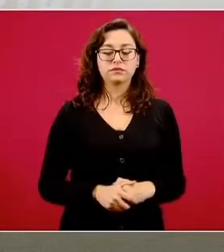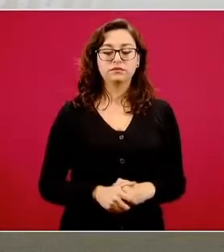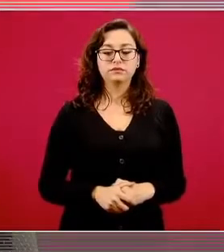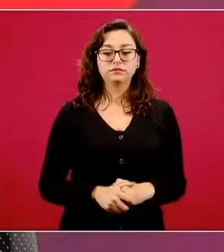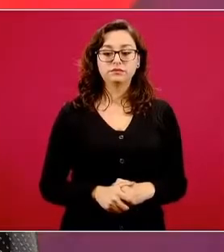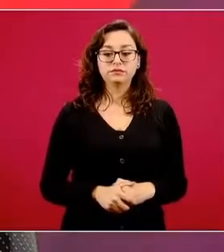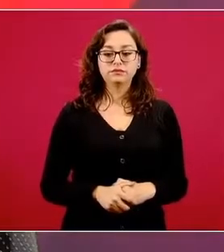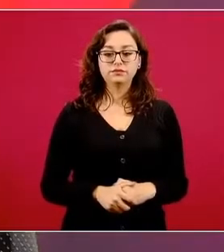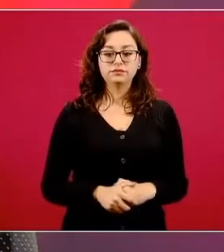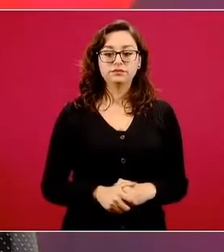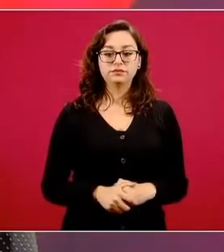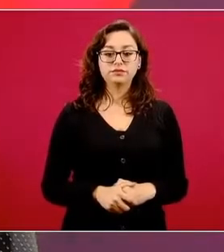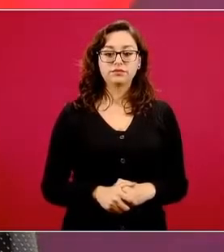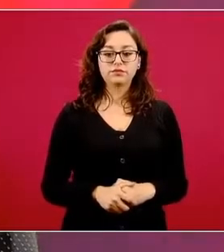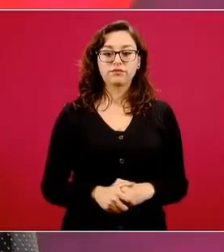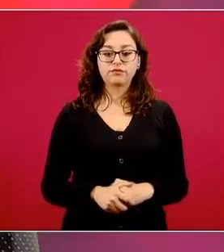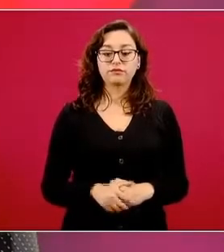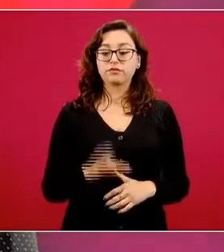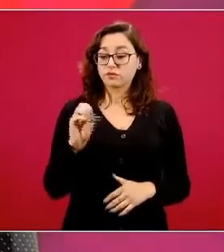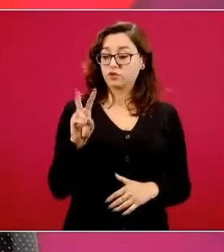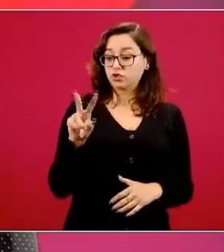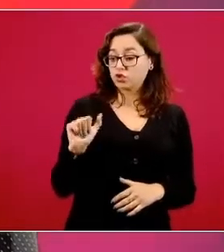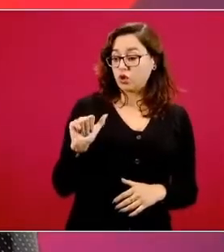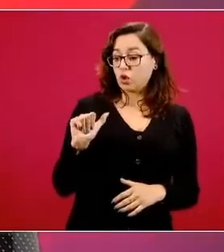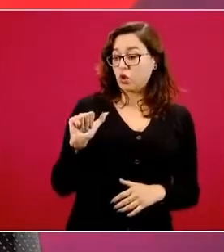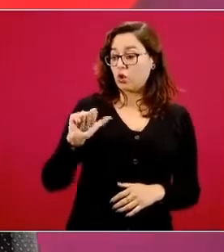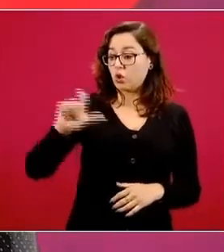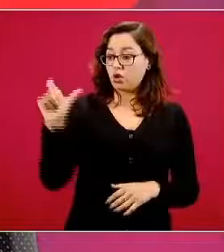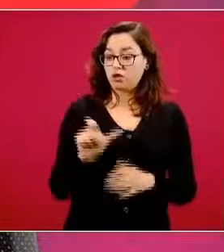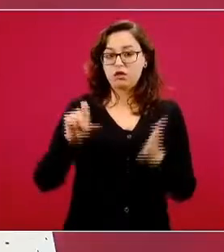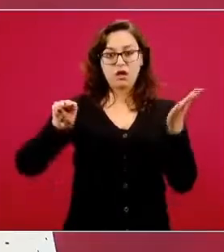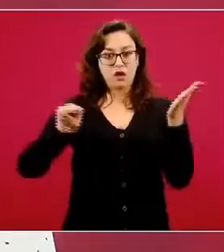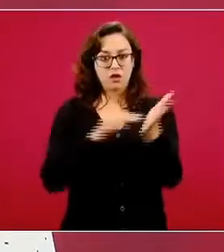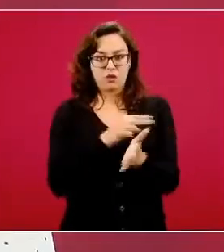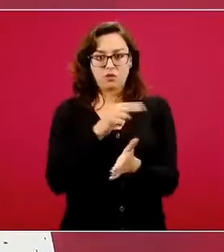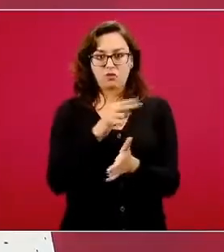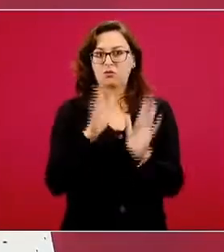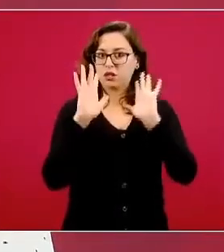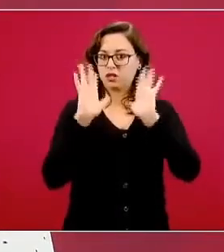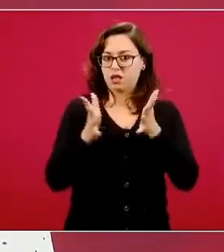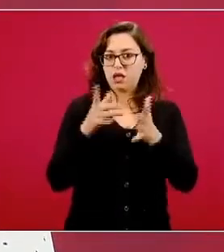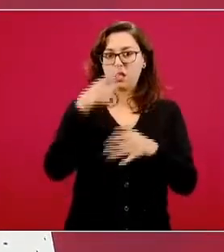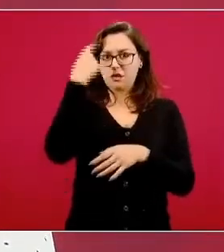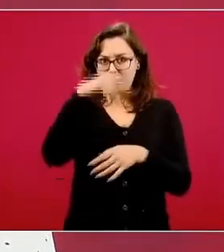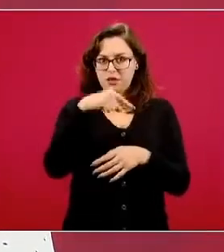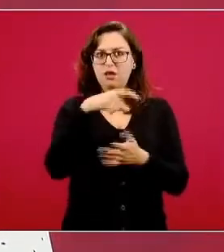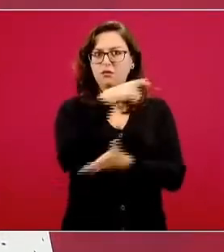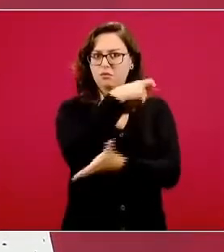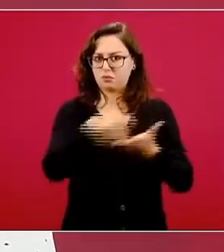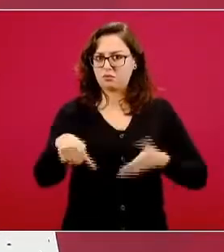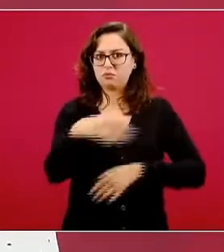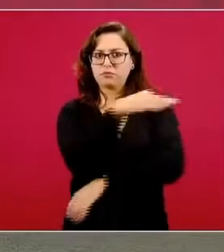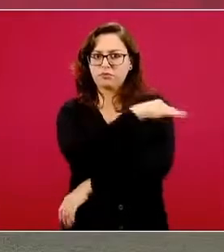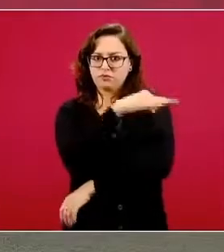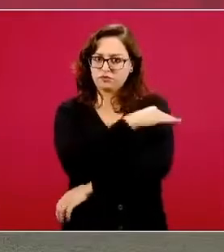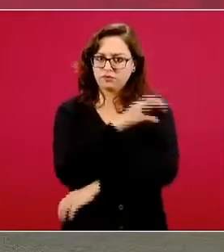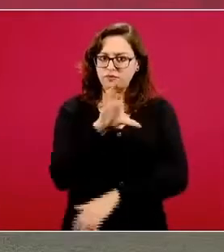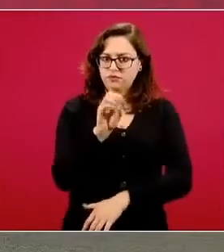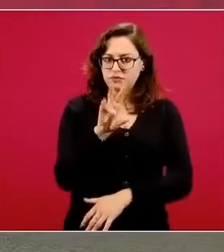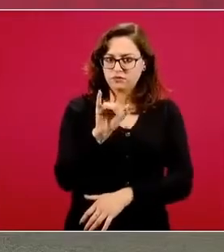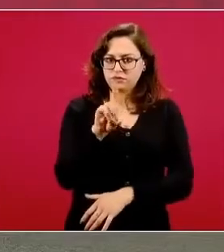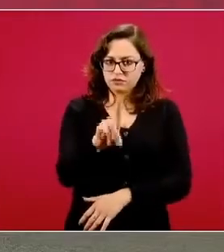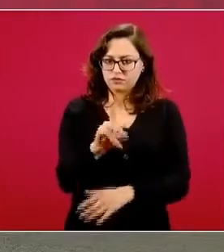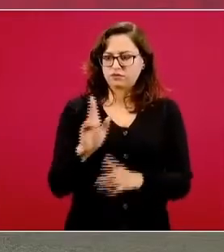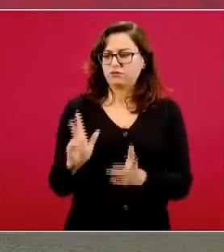Para poder acceder a esta vacuna. Se tiene el presupuesto, afortunadamente, como ya lo comentó el secretario